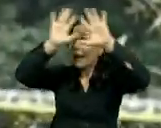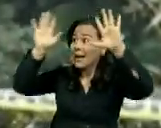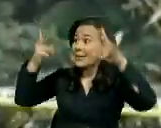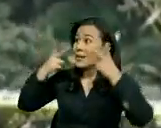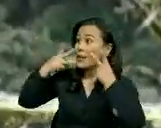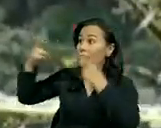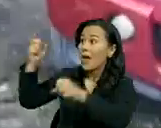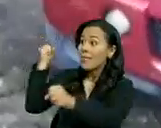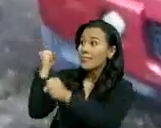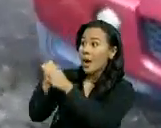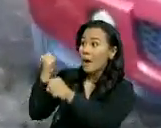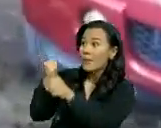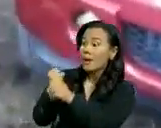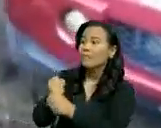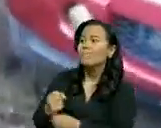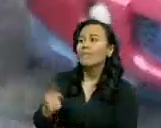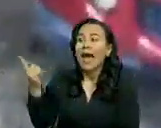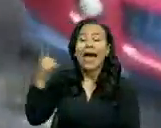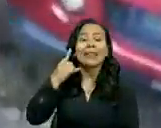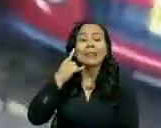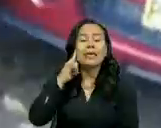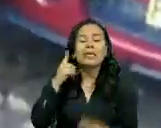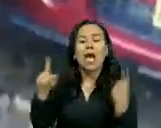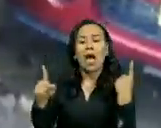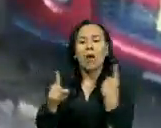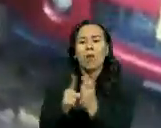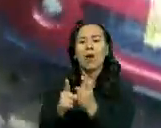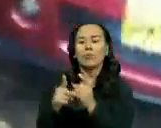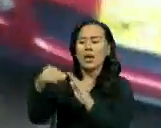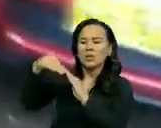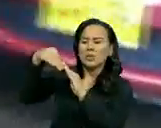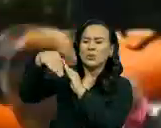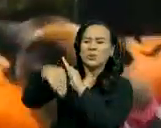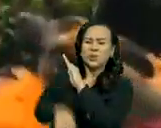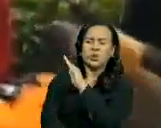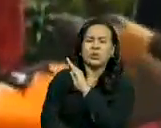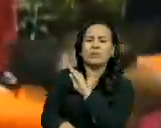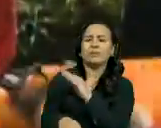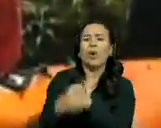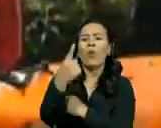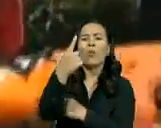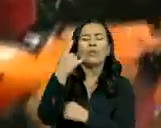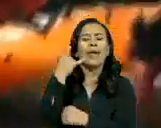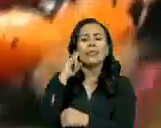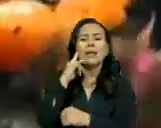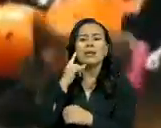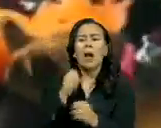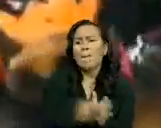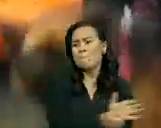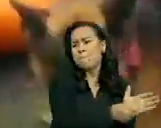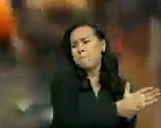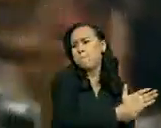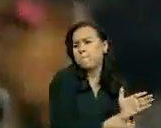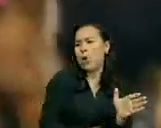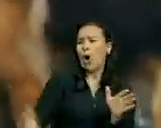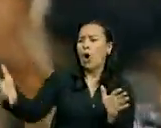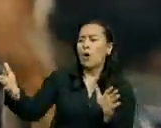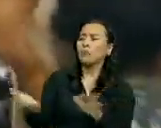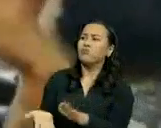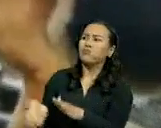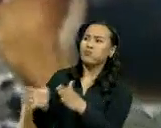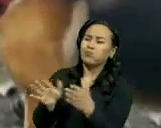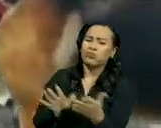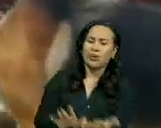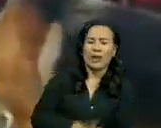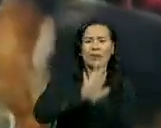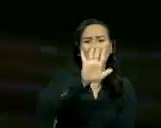se reiniciaron. Y la menor fue encontrada a varios metros de donde quedó el vehículo. Fue la única que salió expulsada. Así la cifra mortal